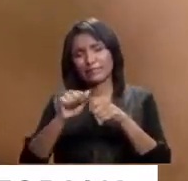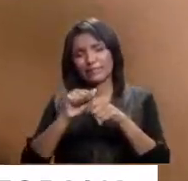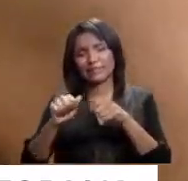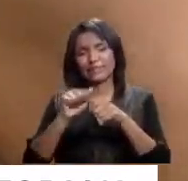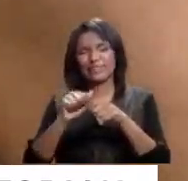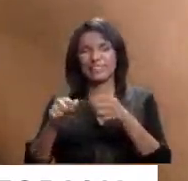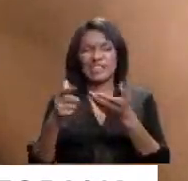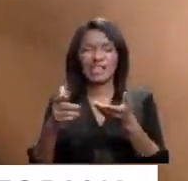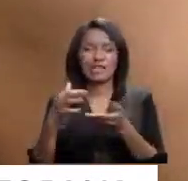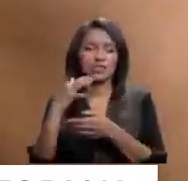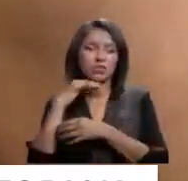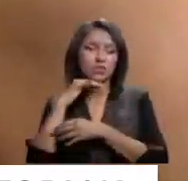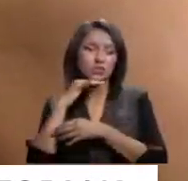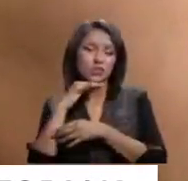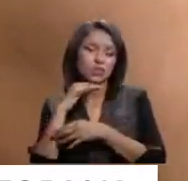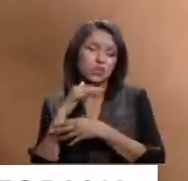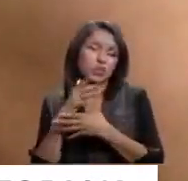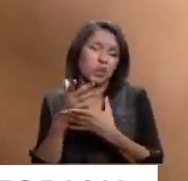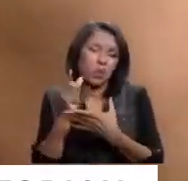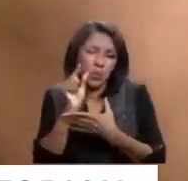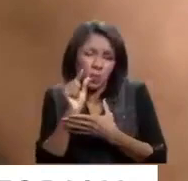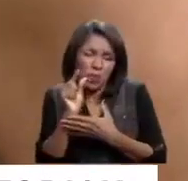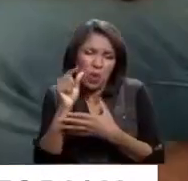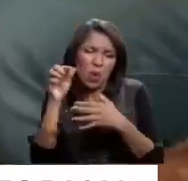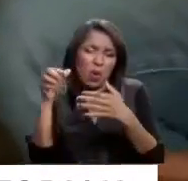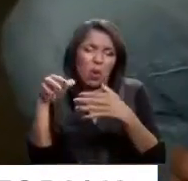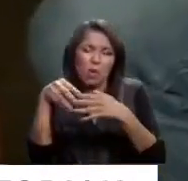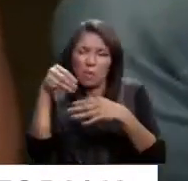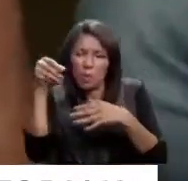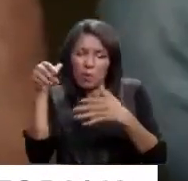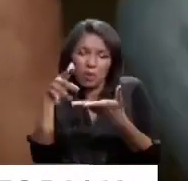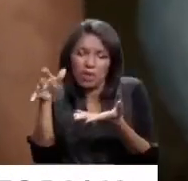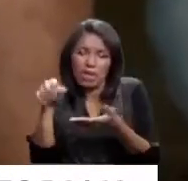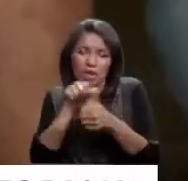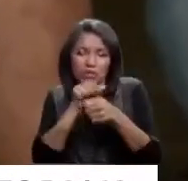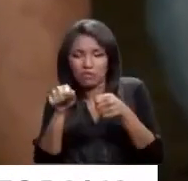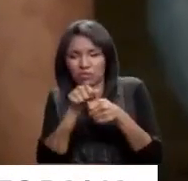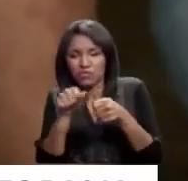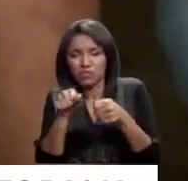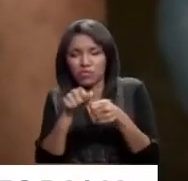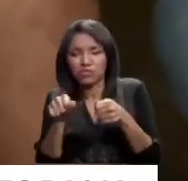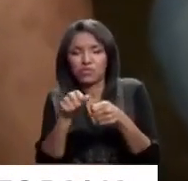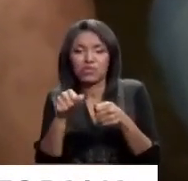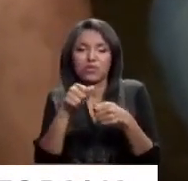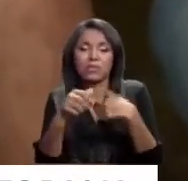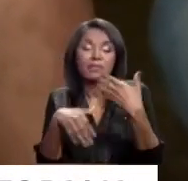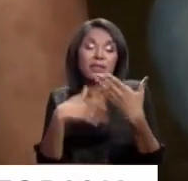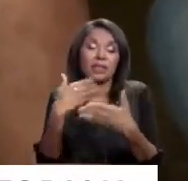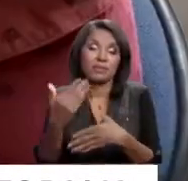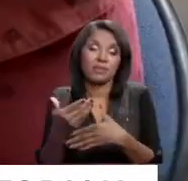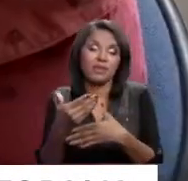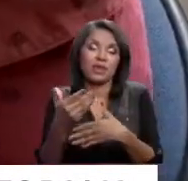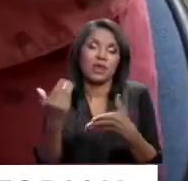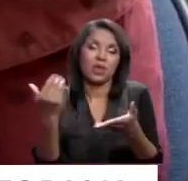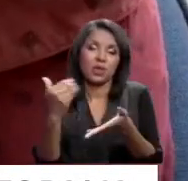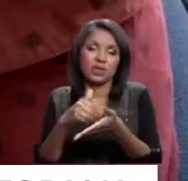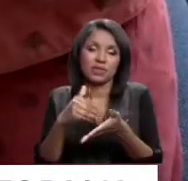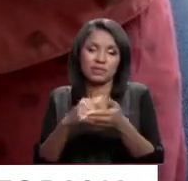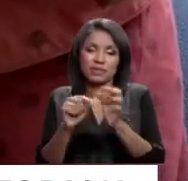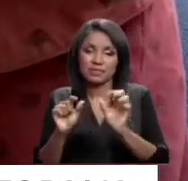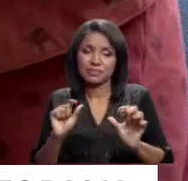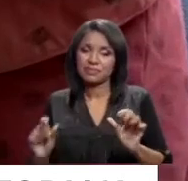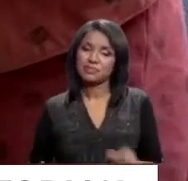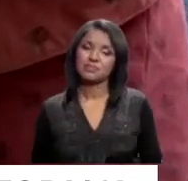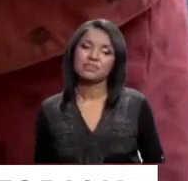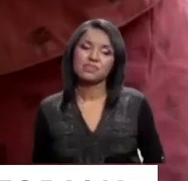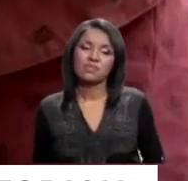quitarle un poco el sucio que queda, y ya se empiezan a bañar todo para empezar a armarla. Así